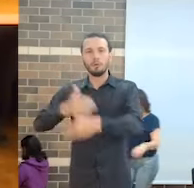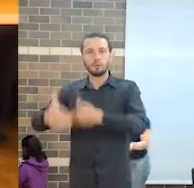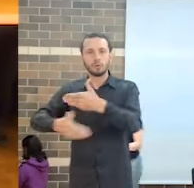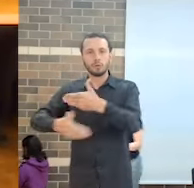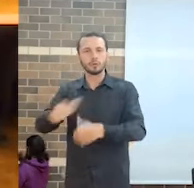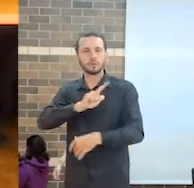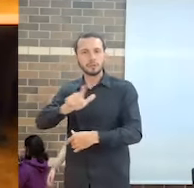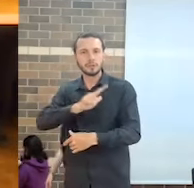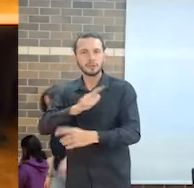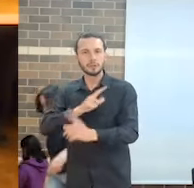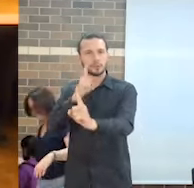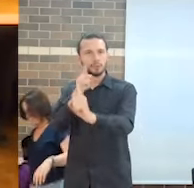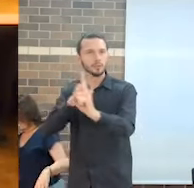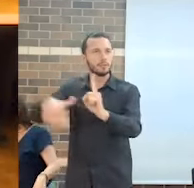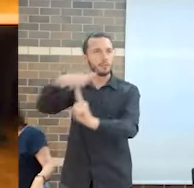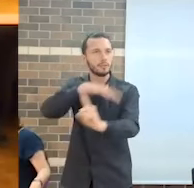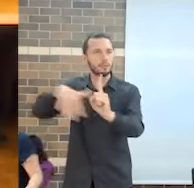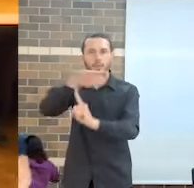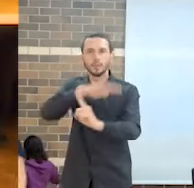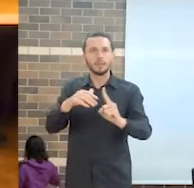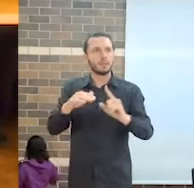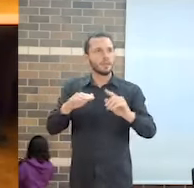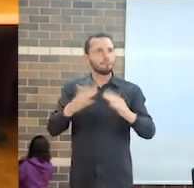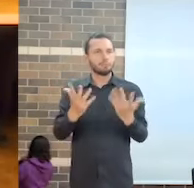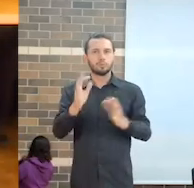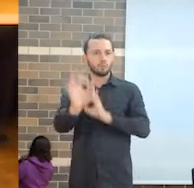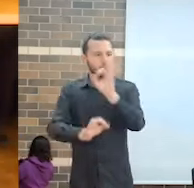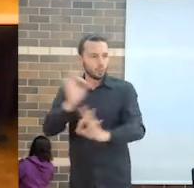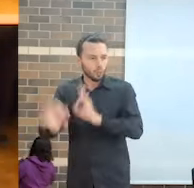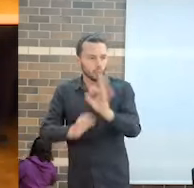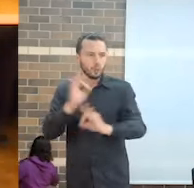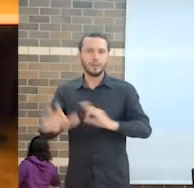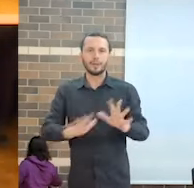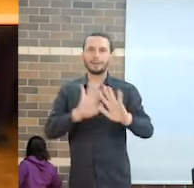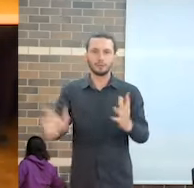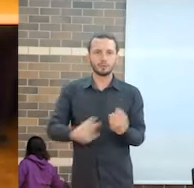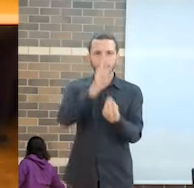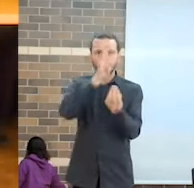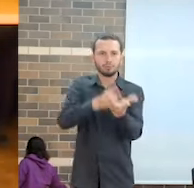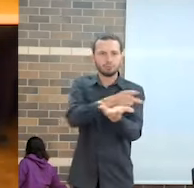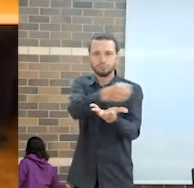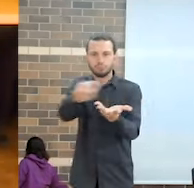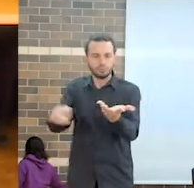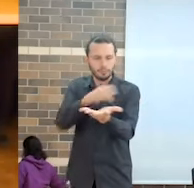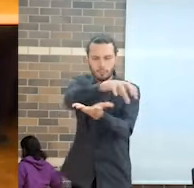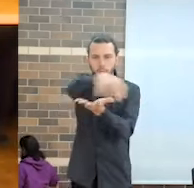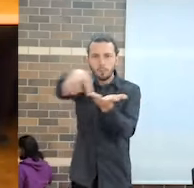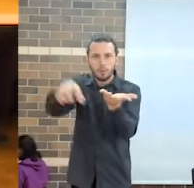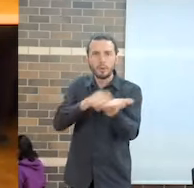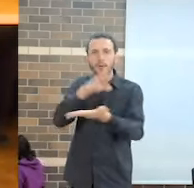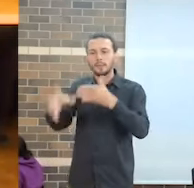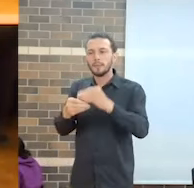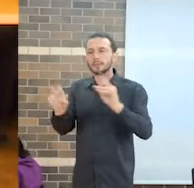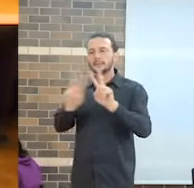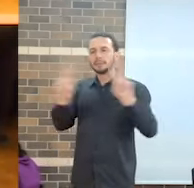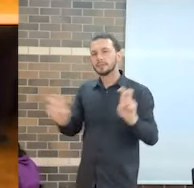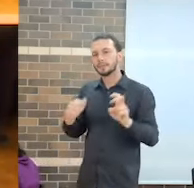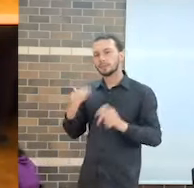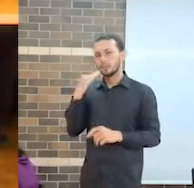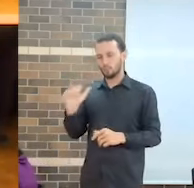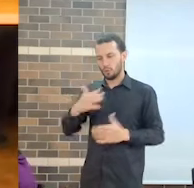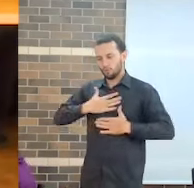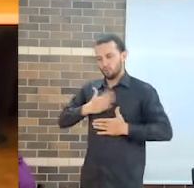conservación ambiental, en biodiversidad, en temas de mujeres en mi comunidad. Y también he